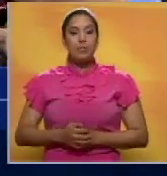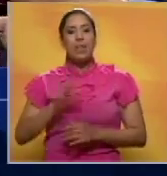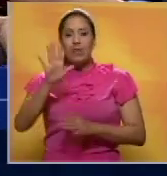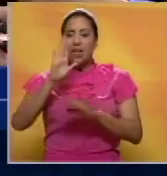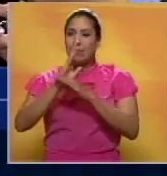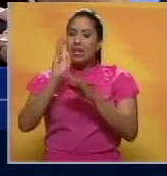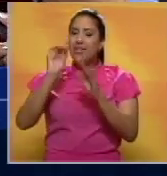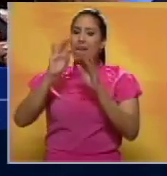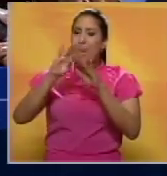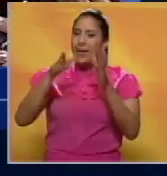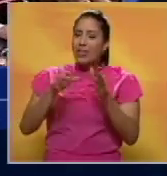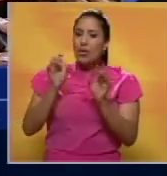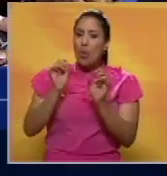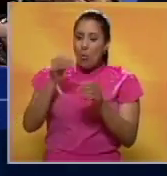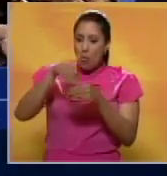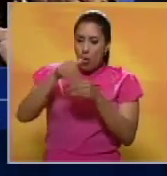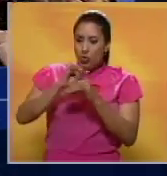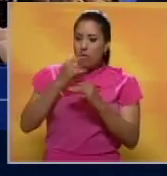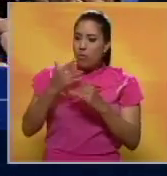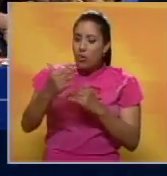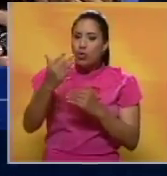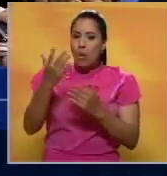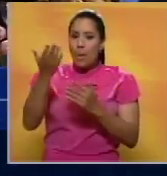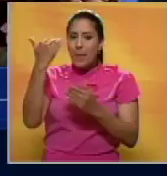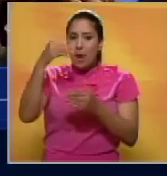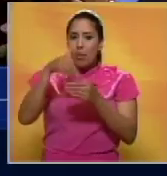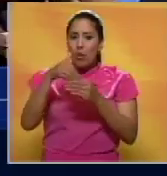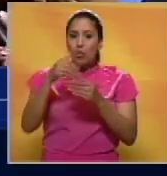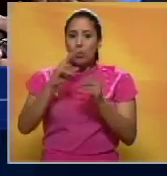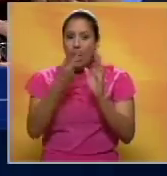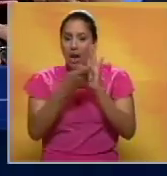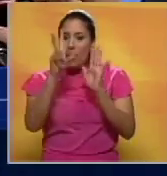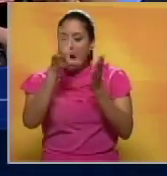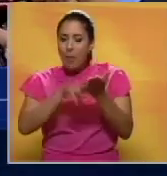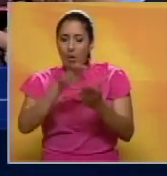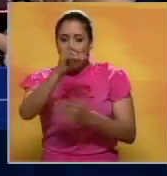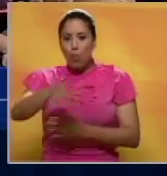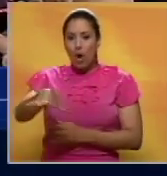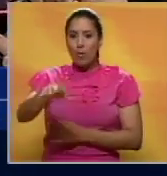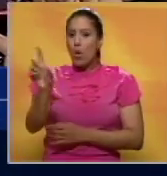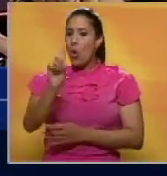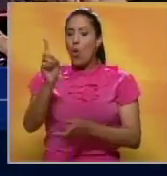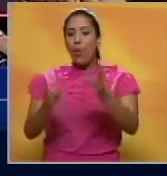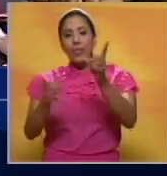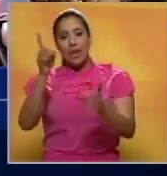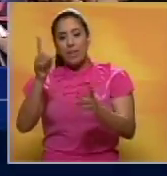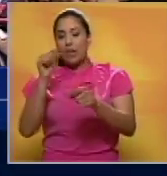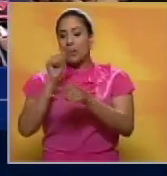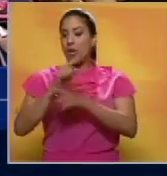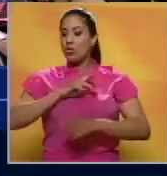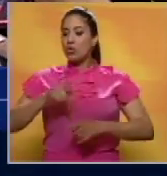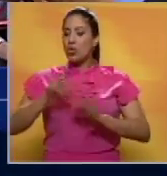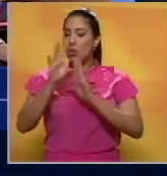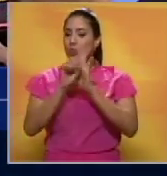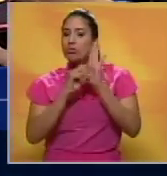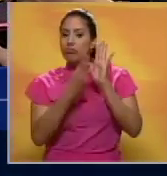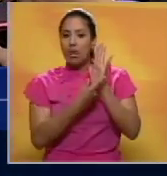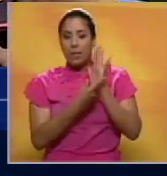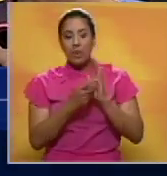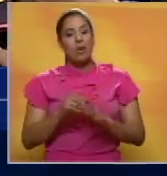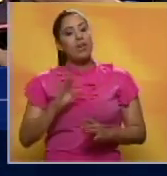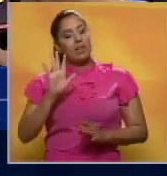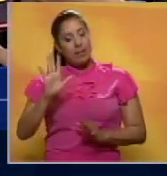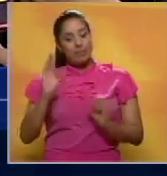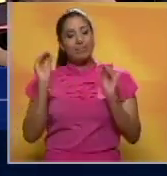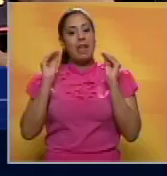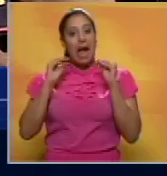a la Constitución, ministro, serán votadas luego, para ser aprobadas por el pueblo o dependerá de lo que diga esa Asamblea Constituyente? De acuerdo